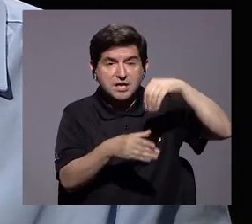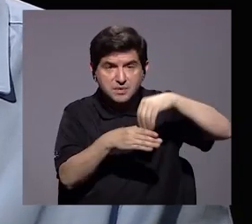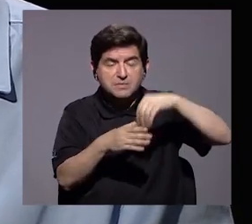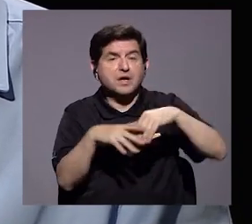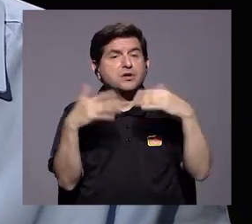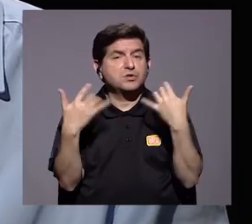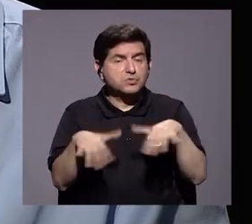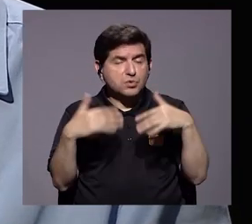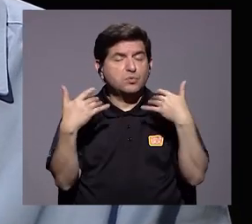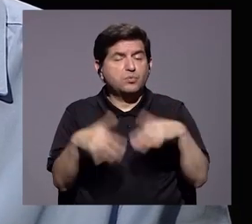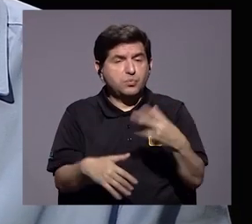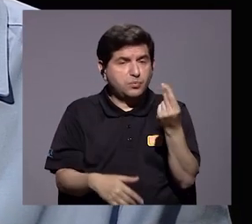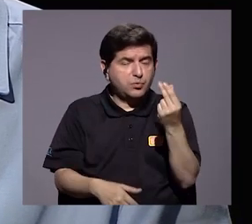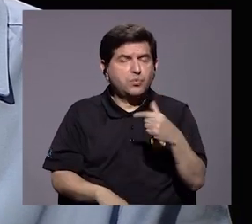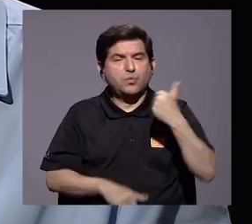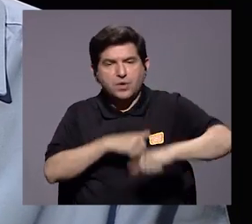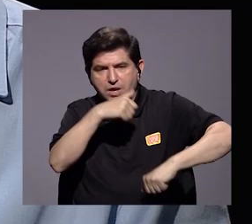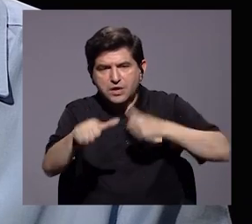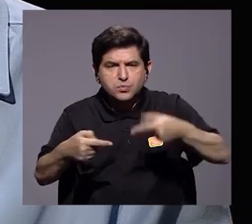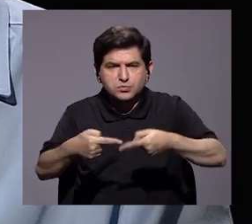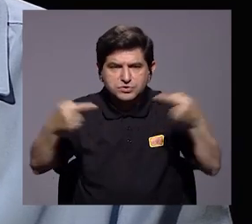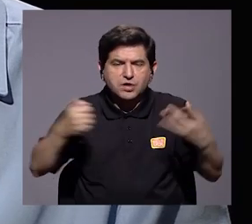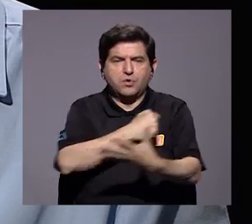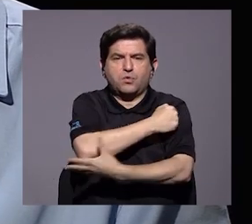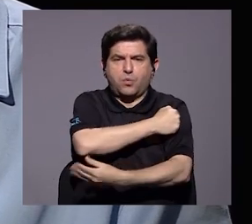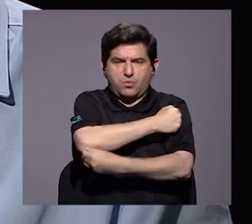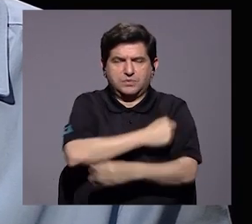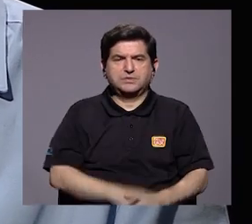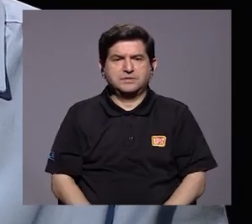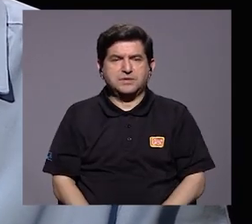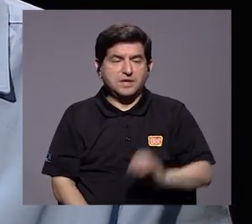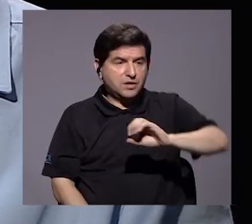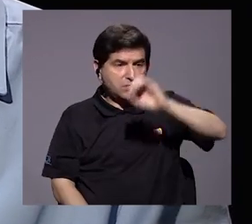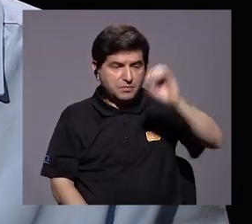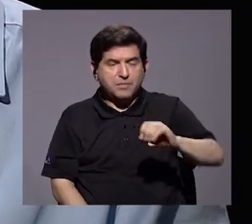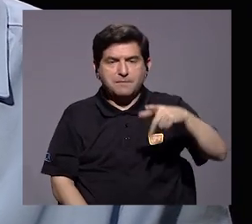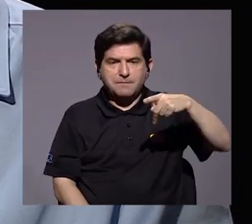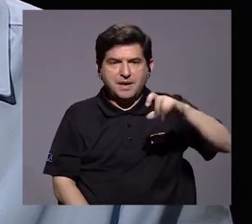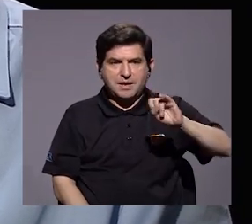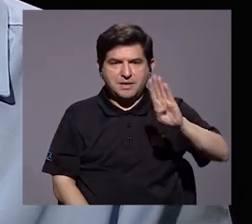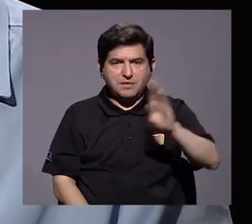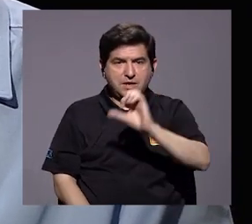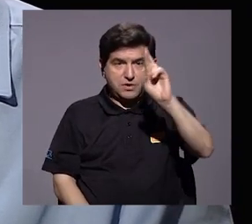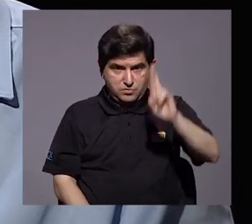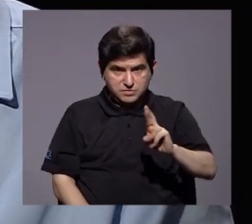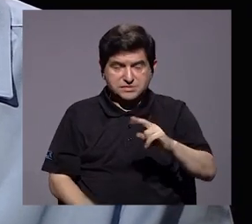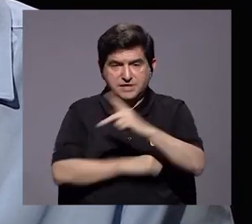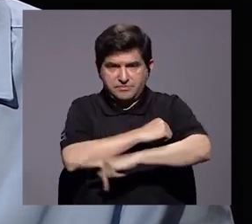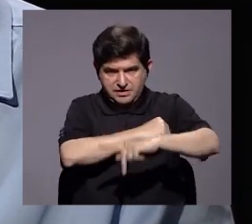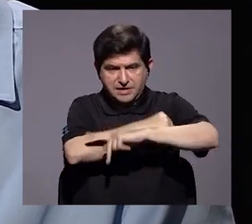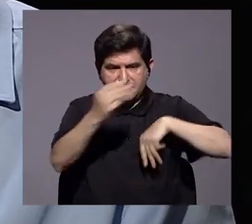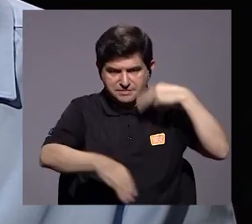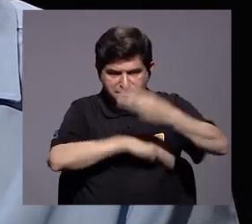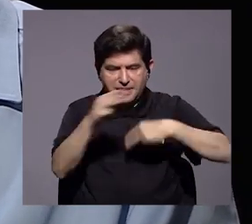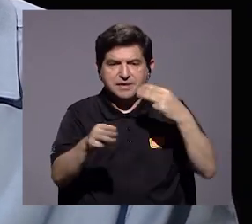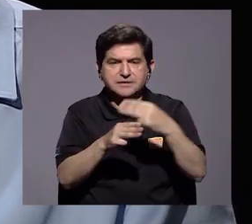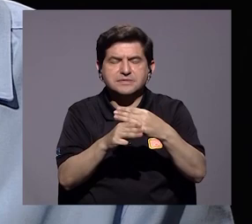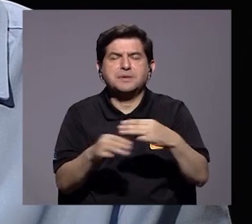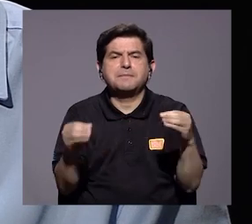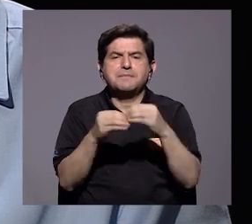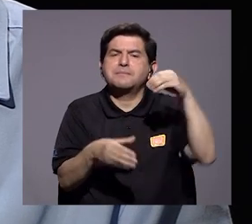invierte una enormidad de recursos en la lucha contra la pobreza como proporción del pib saber que uno de los países del mundo que más